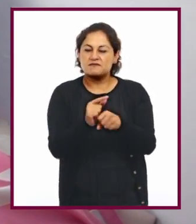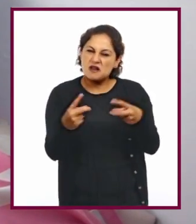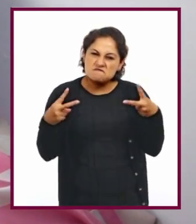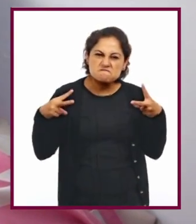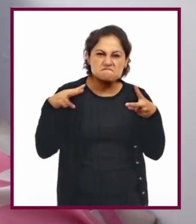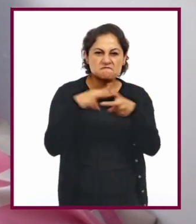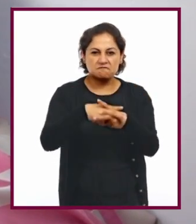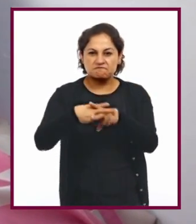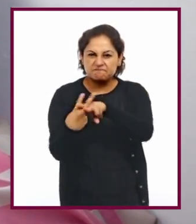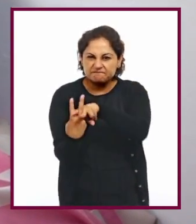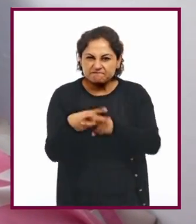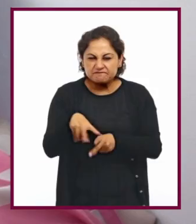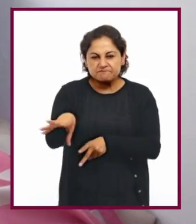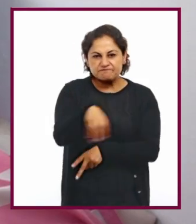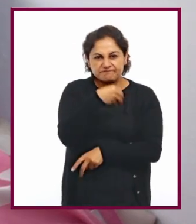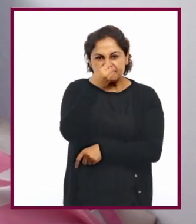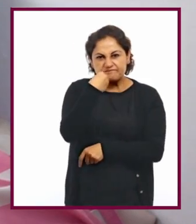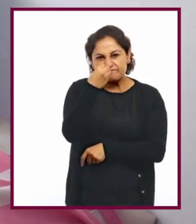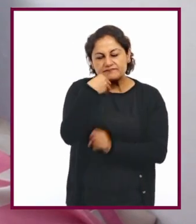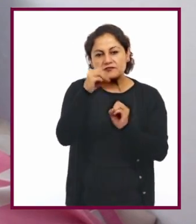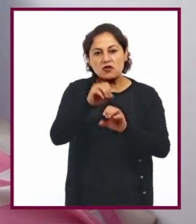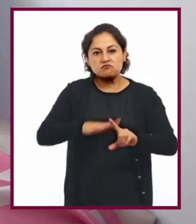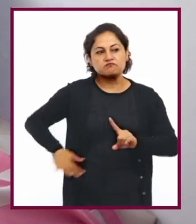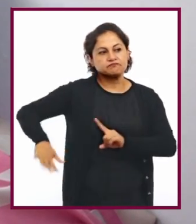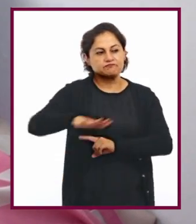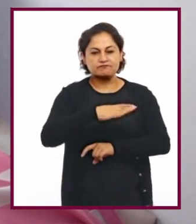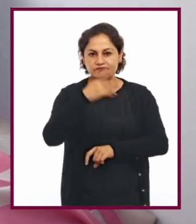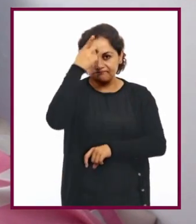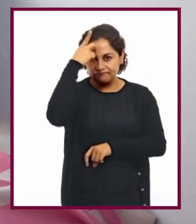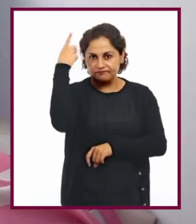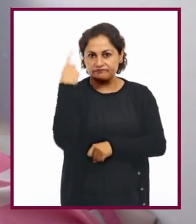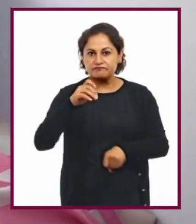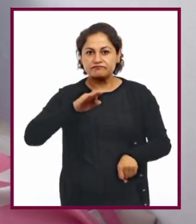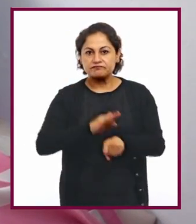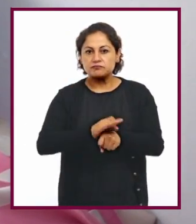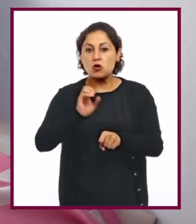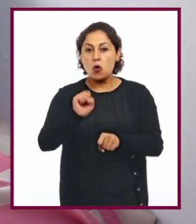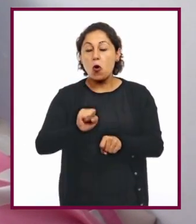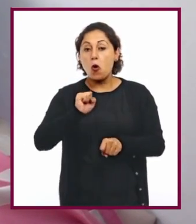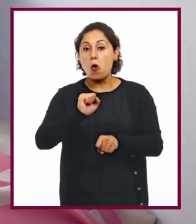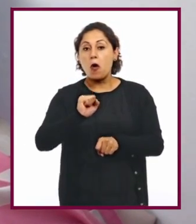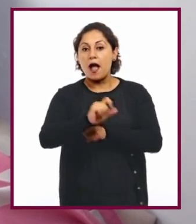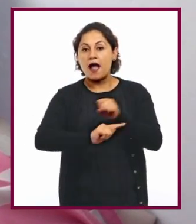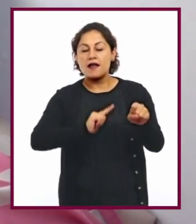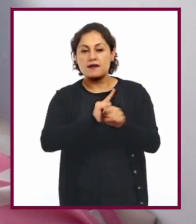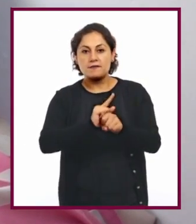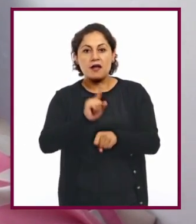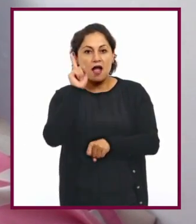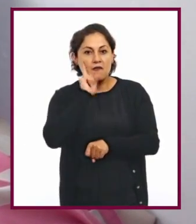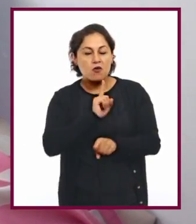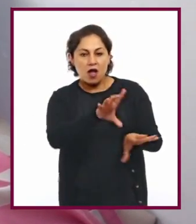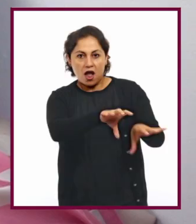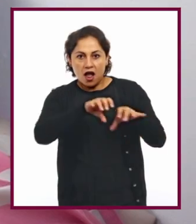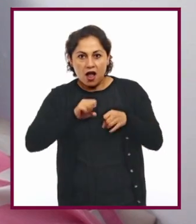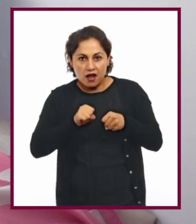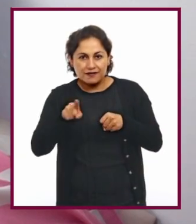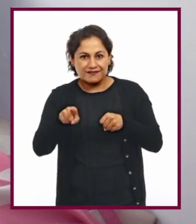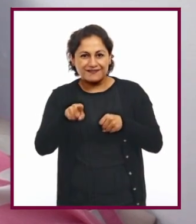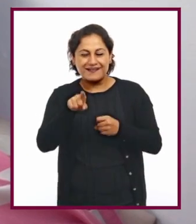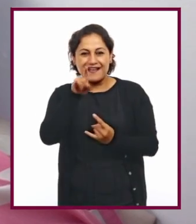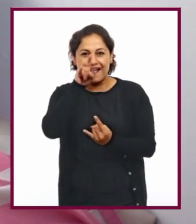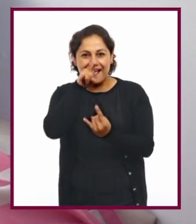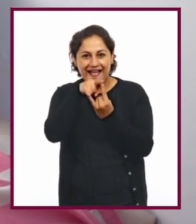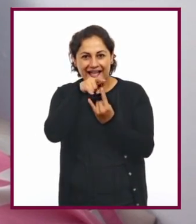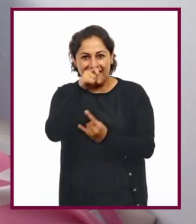se enfrentan en combates a muerte por defender su comida, su territorio o por la conquista de una hembra, como en este video de hipopótamos,